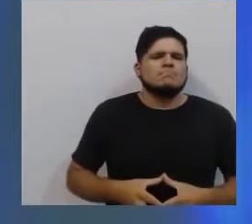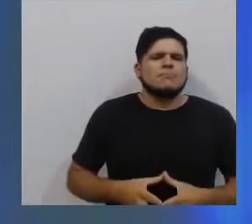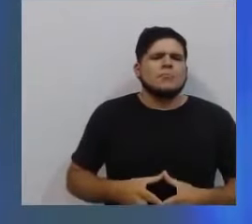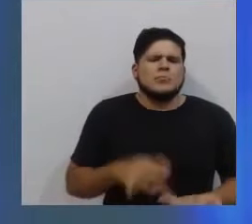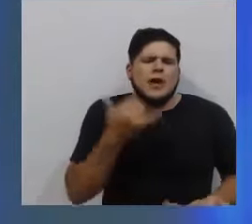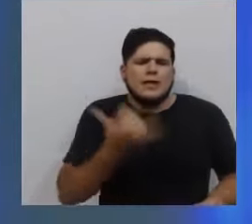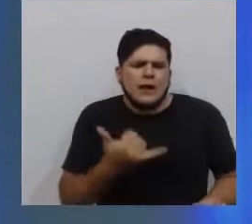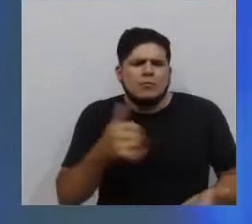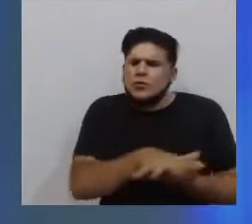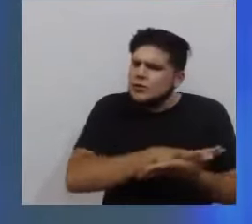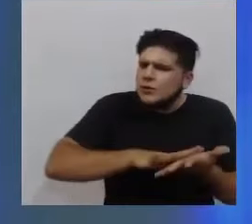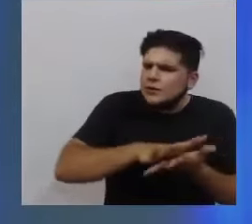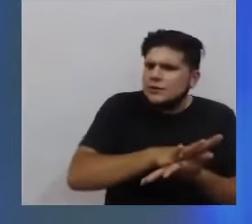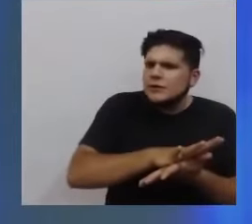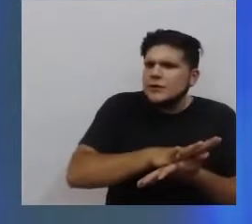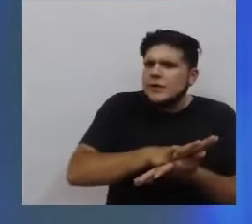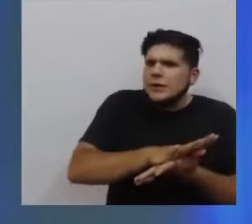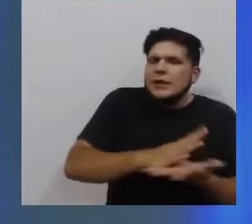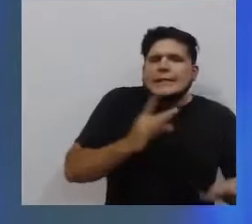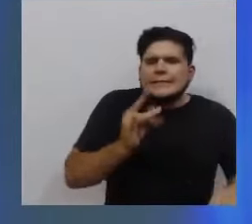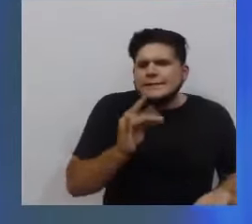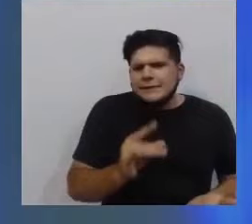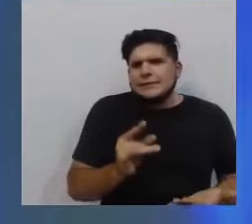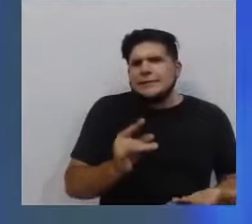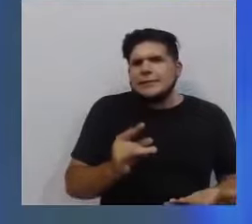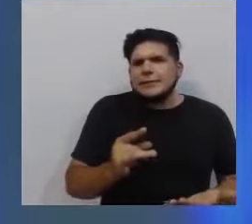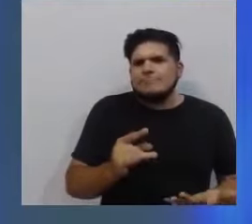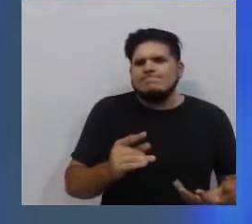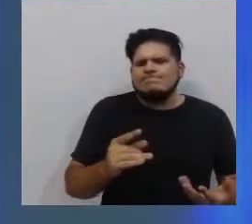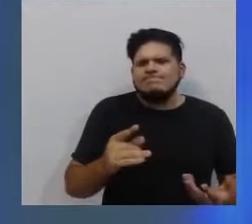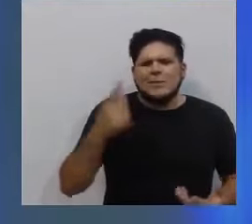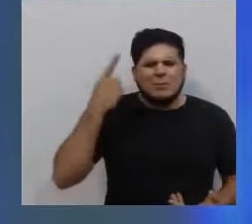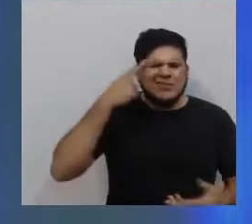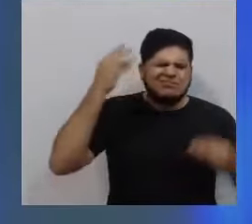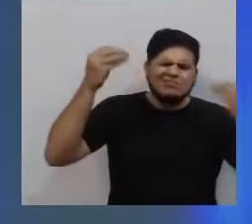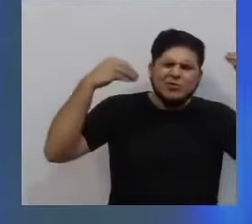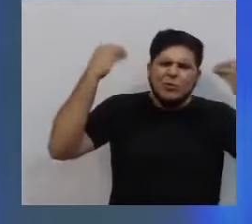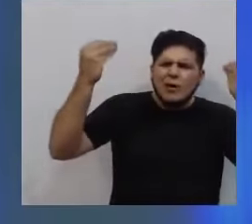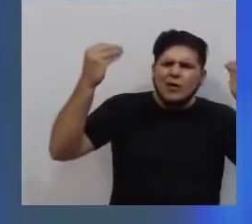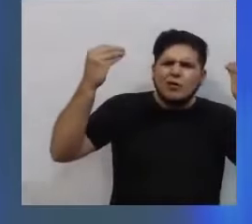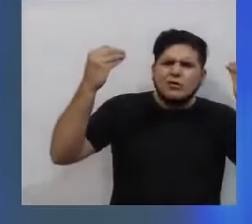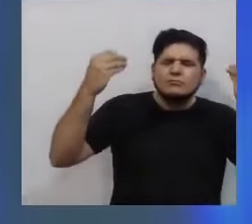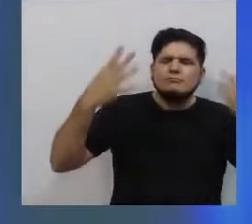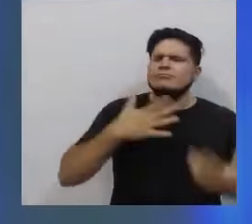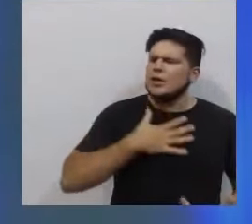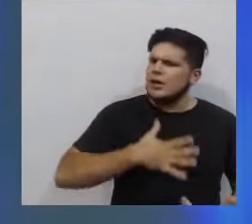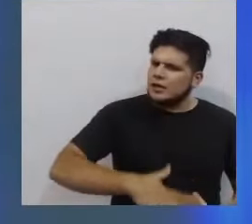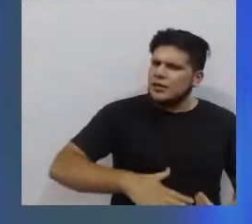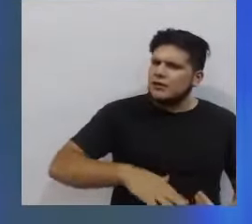todo es posible y si él está en el asunto el jordán se vuelve a abrir